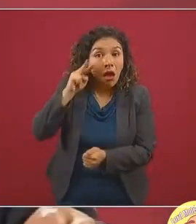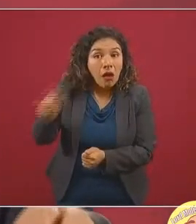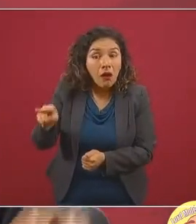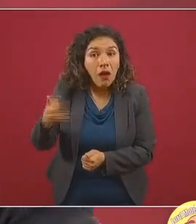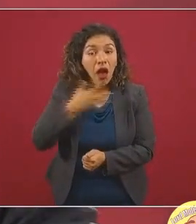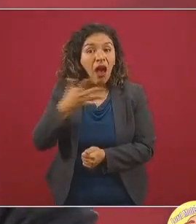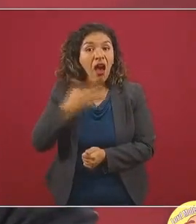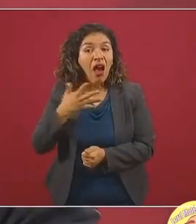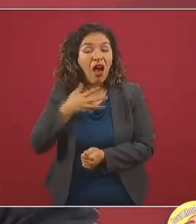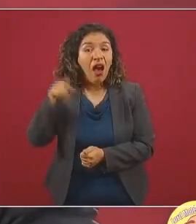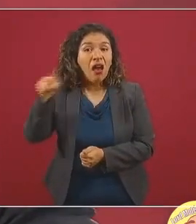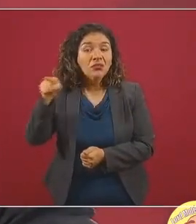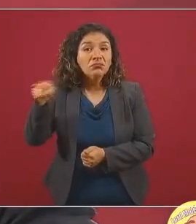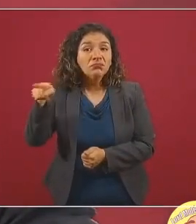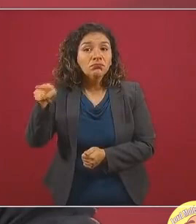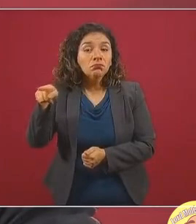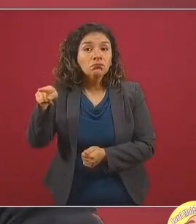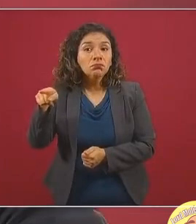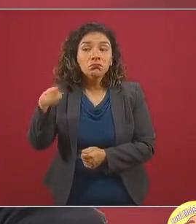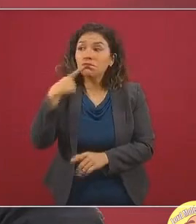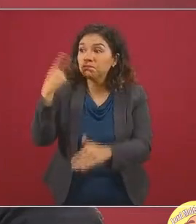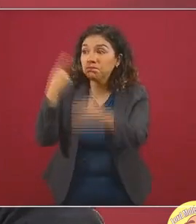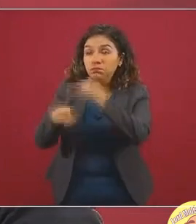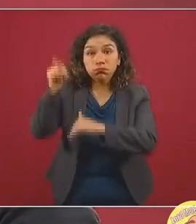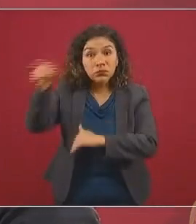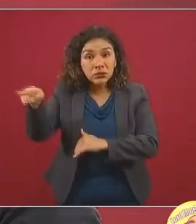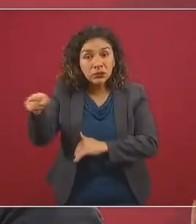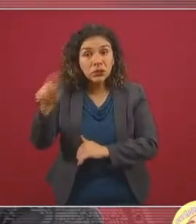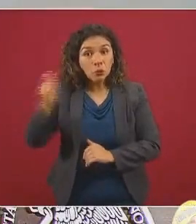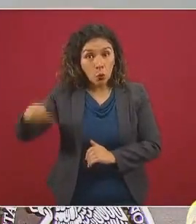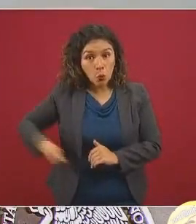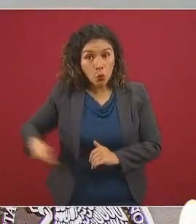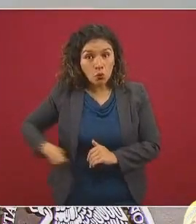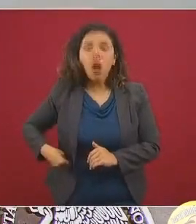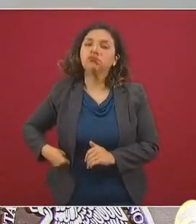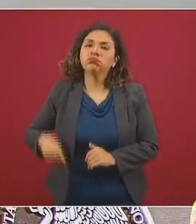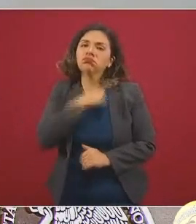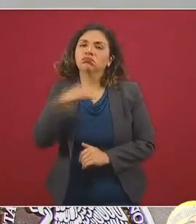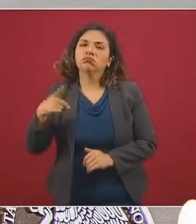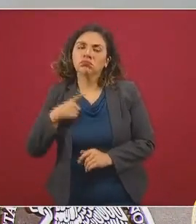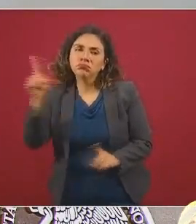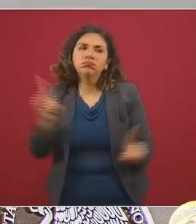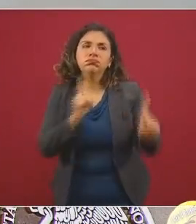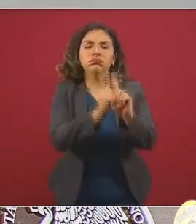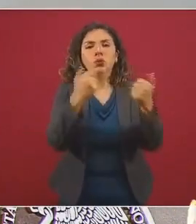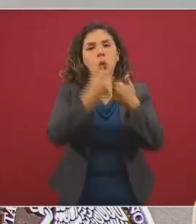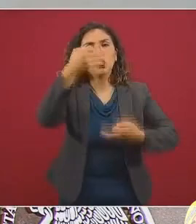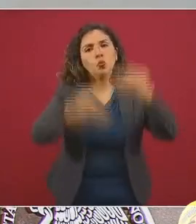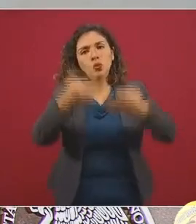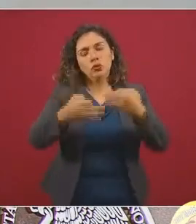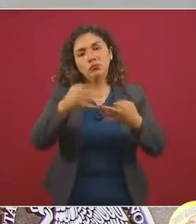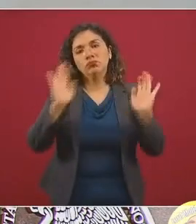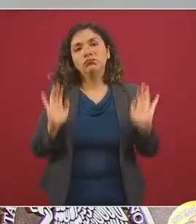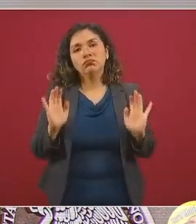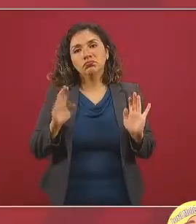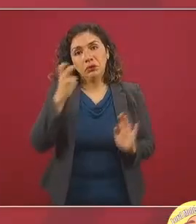que tiene acusaciones, pues ahí lo tiene que enfrentar y resolver. Esto lo